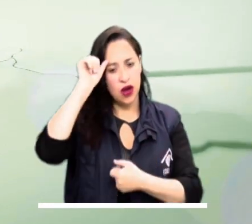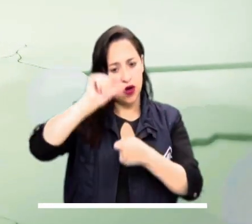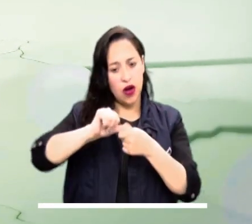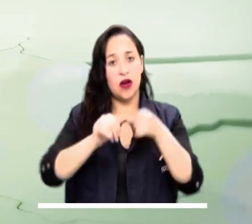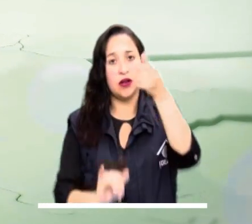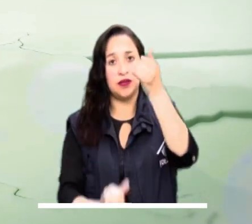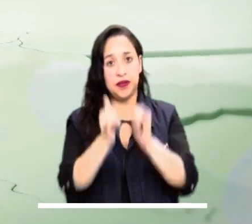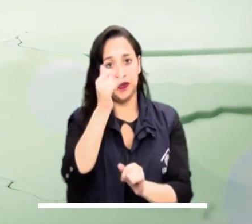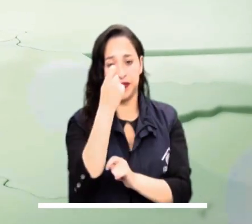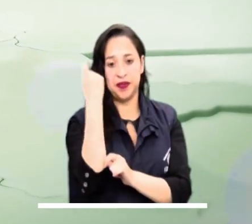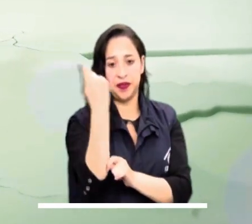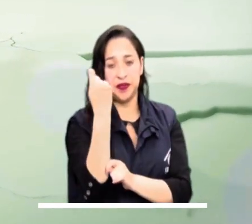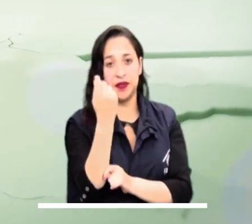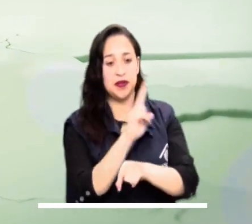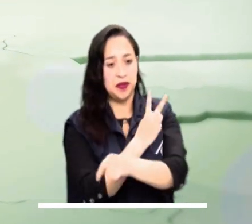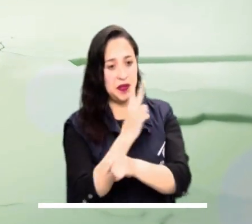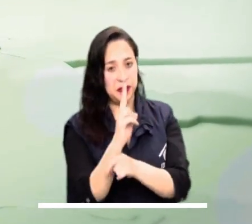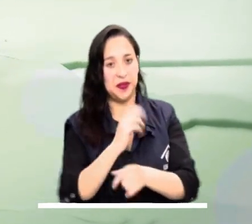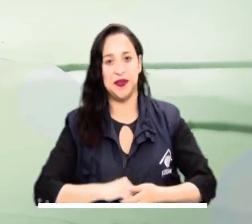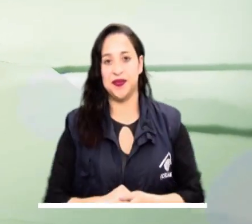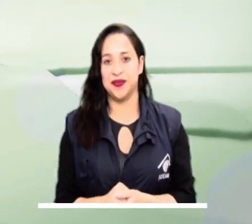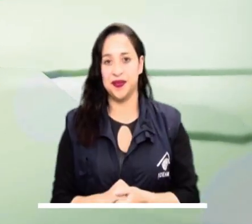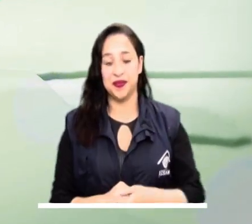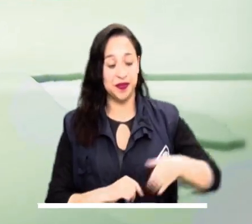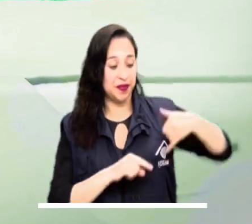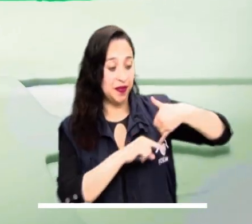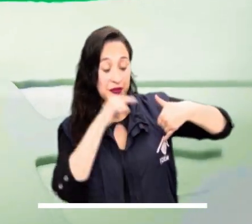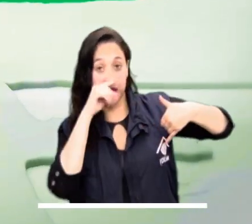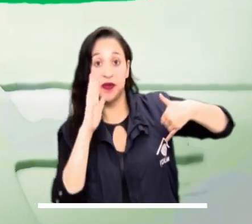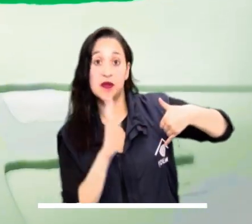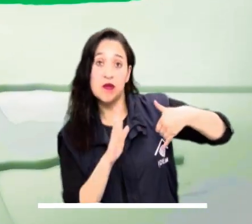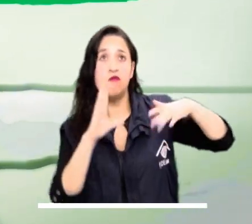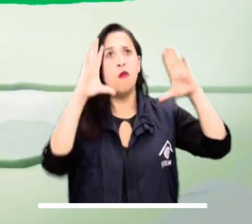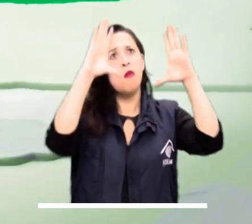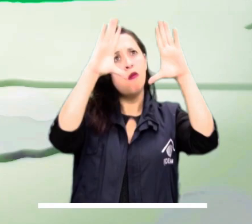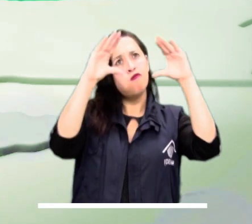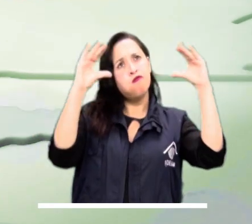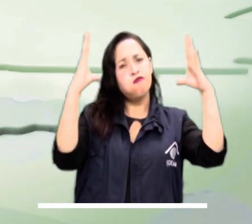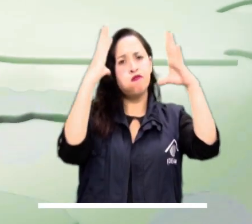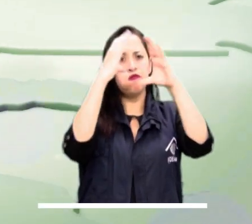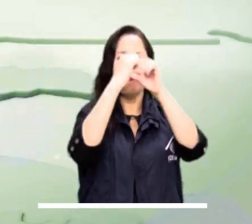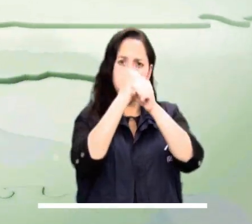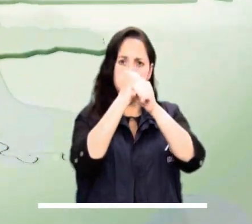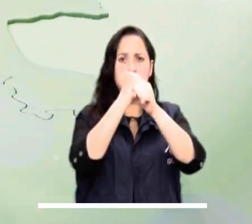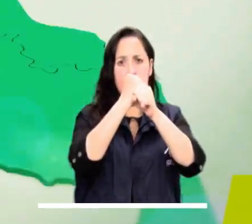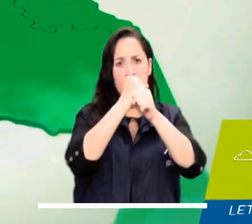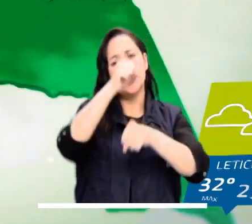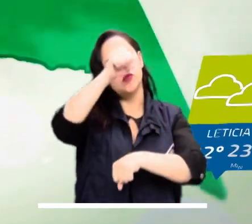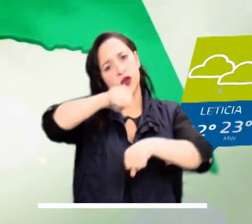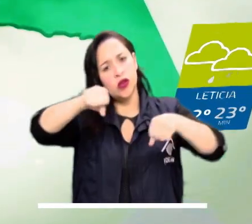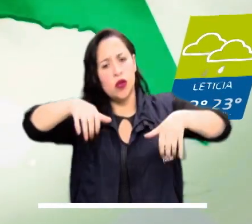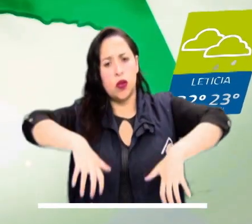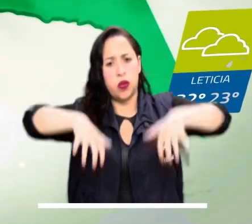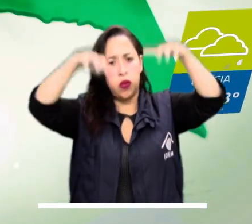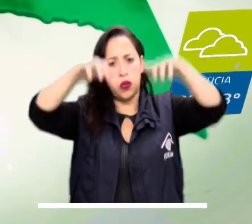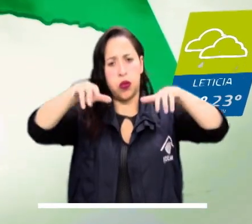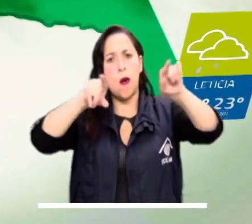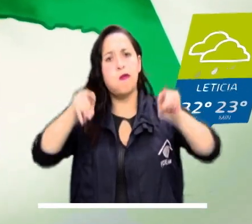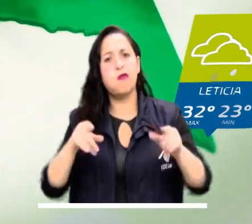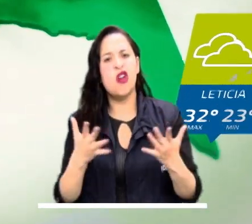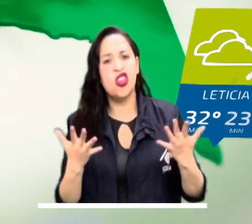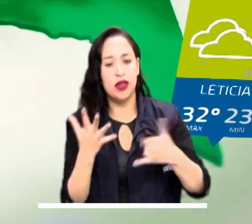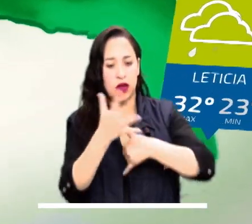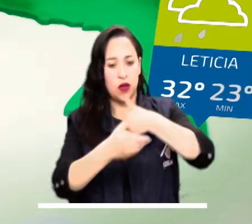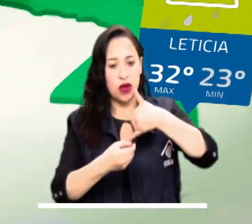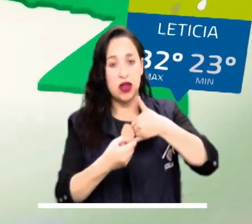y lluvias fuertes en diferentes sectores de Arauca, Casanare, Meta y de Vichada. En la Amazonía el cielo permanecerá altamente